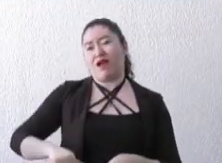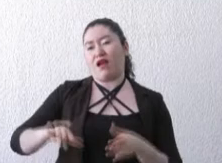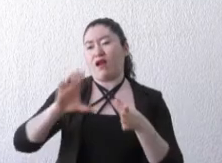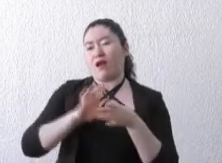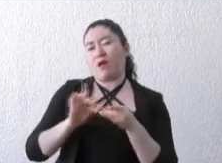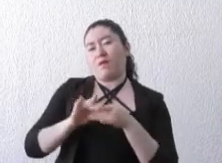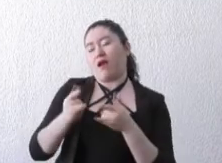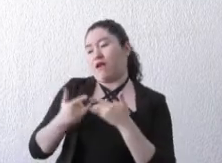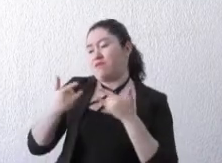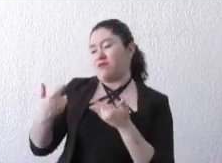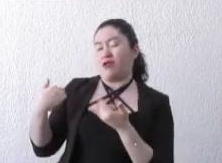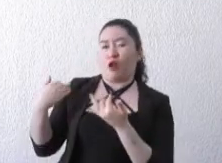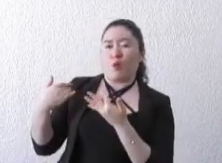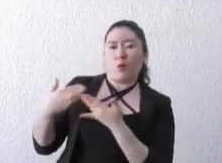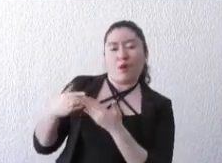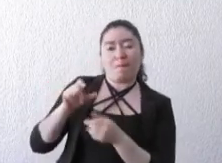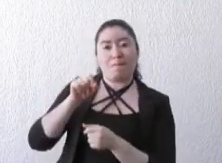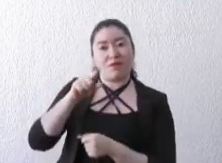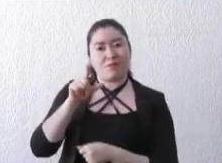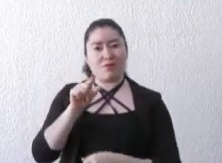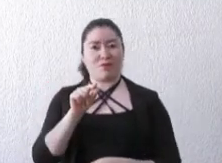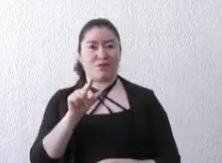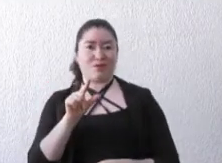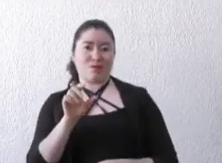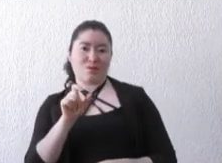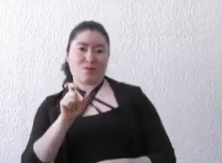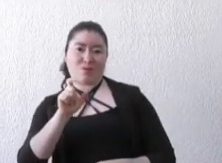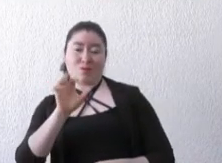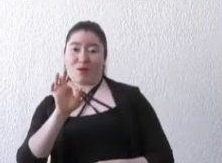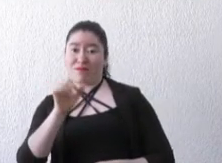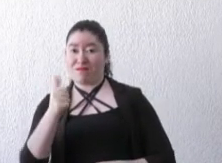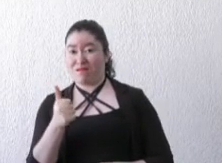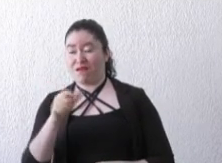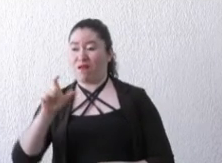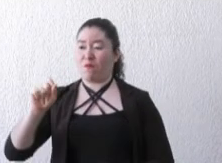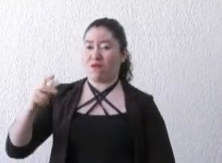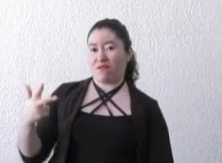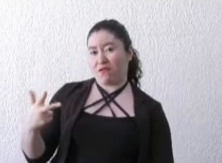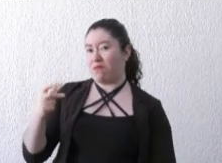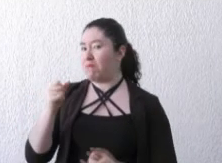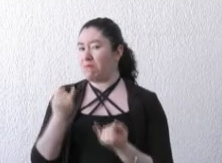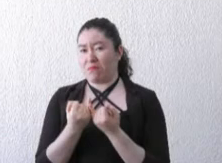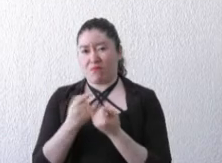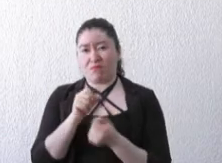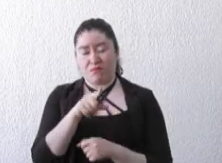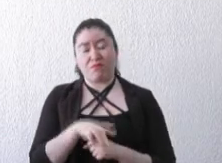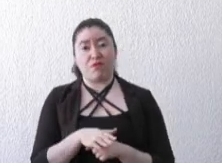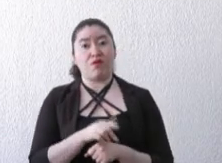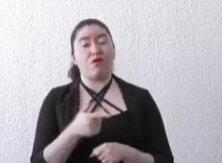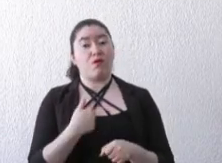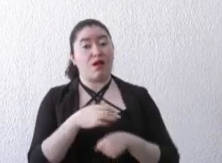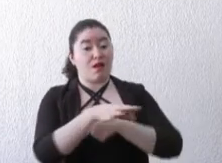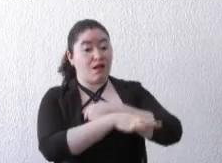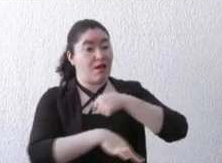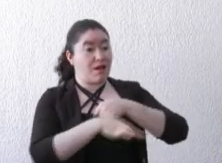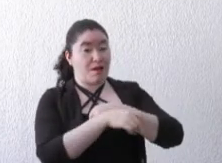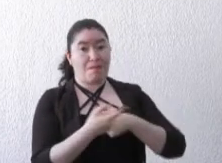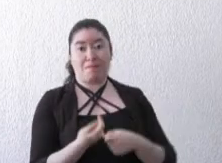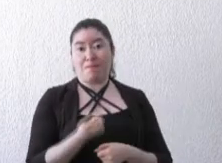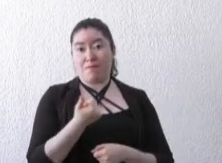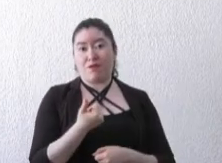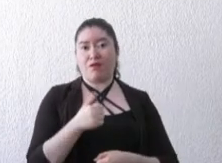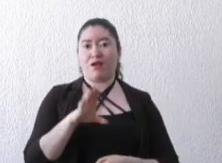del edificio del 46, del 48, las intervenciones que tuvieron tanto el arquitecto original Carlos Conombe